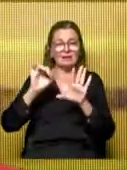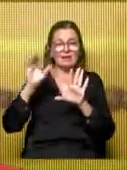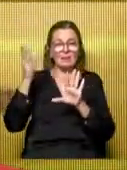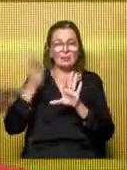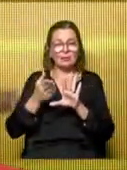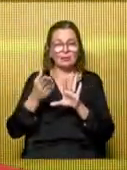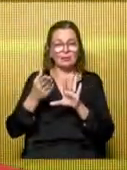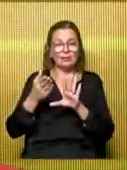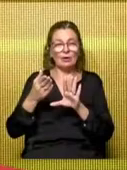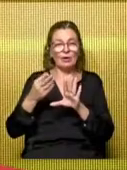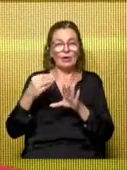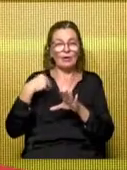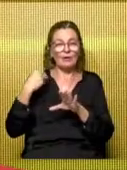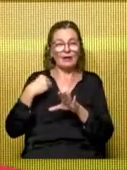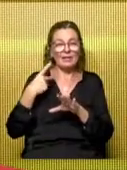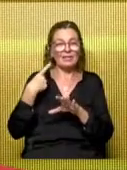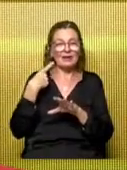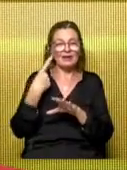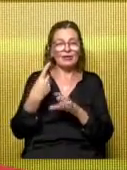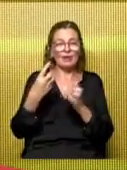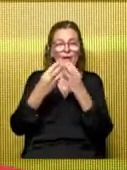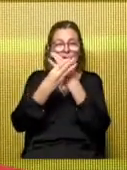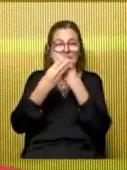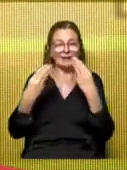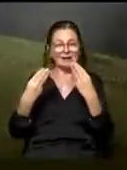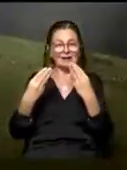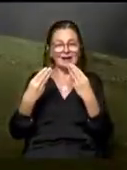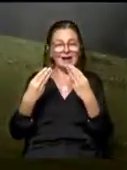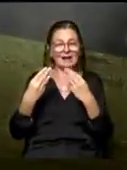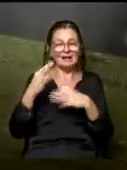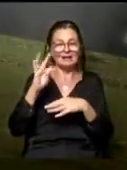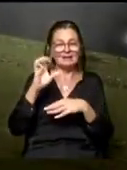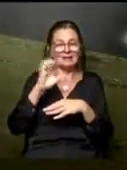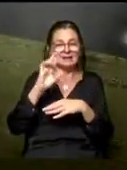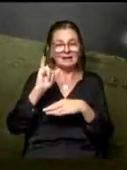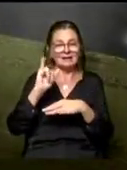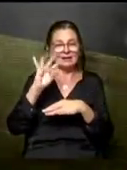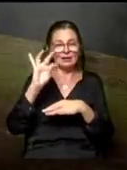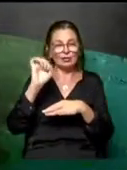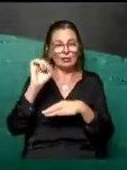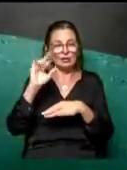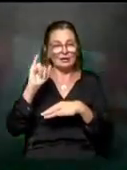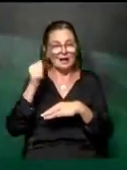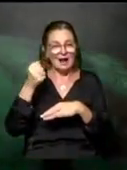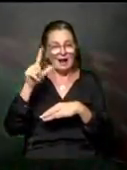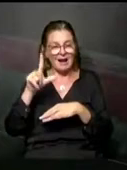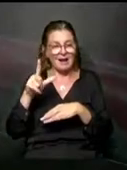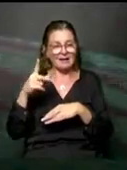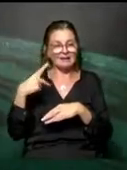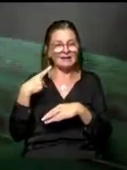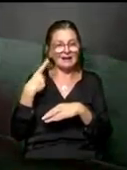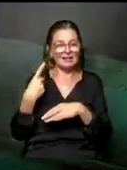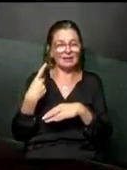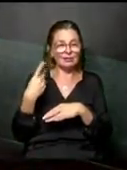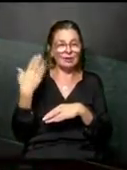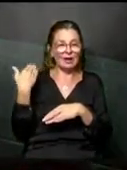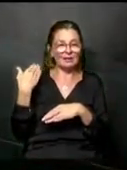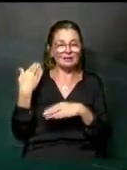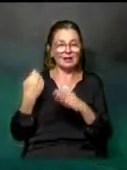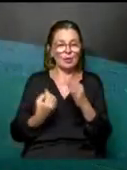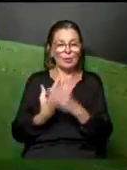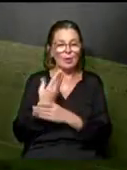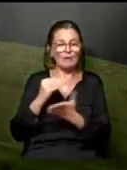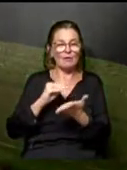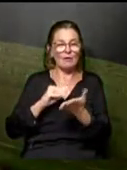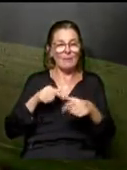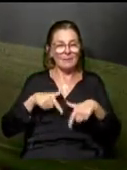confianza. ¿Cuál es? Y es la Dirección General de Gestión Territorial. Esa es la dirección del cual era director el nuevo ministro,